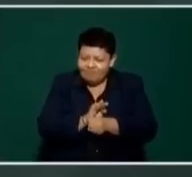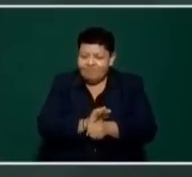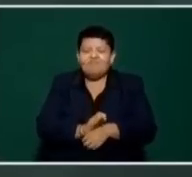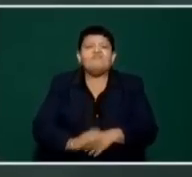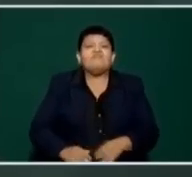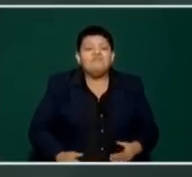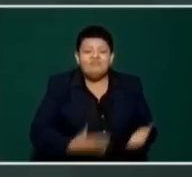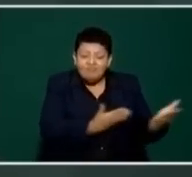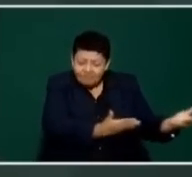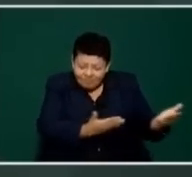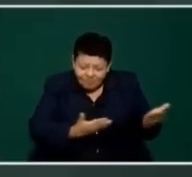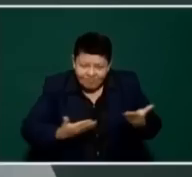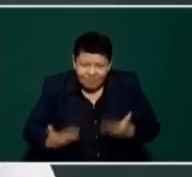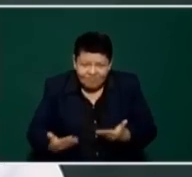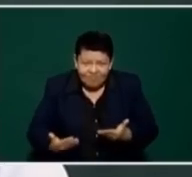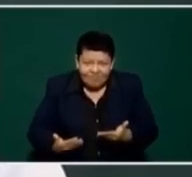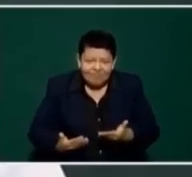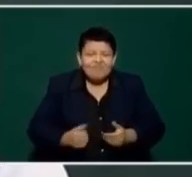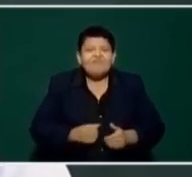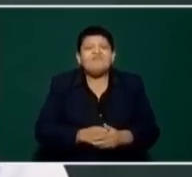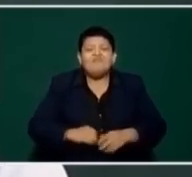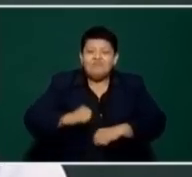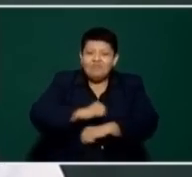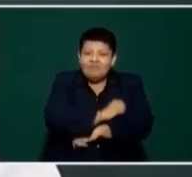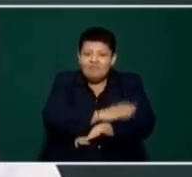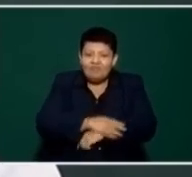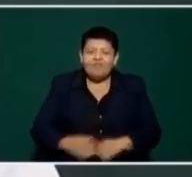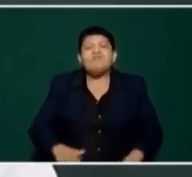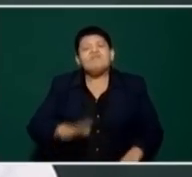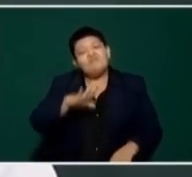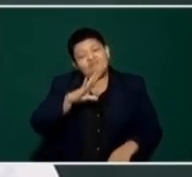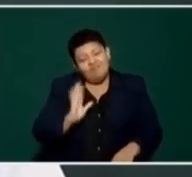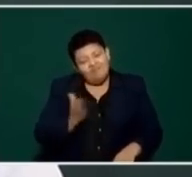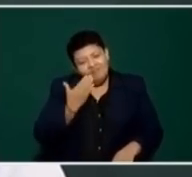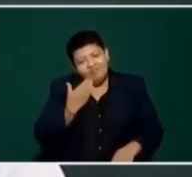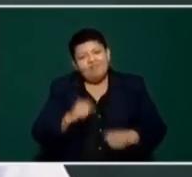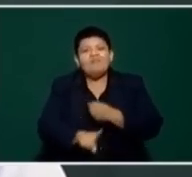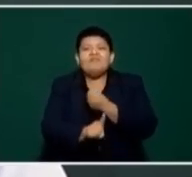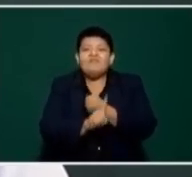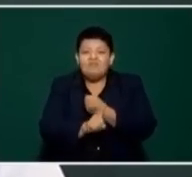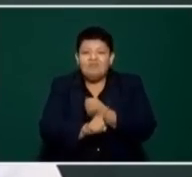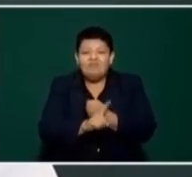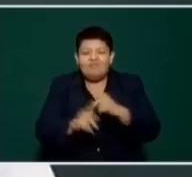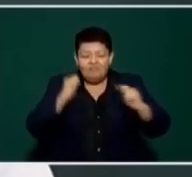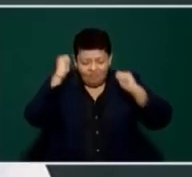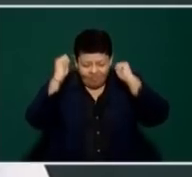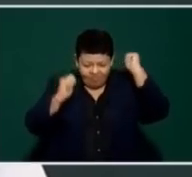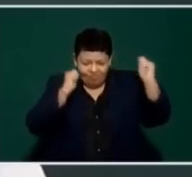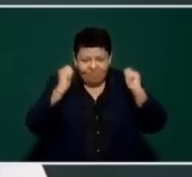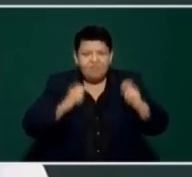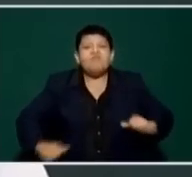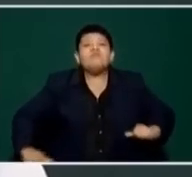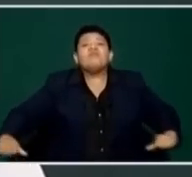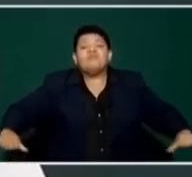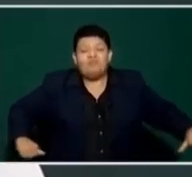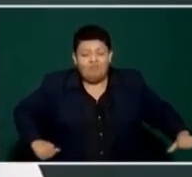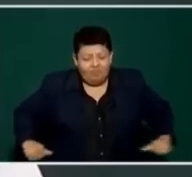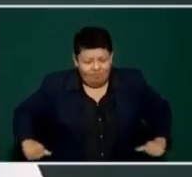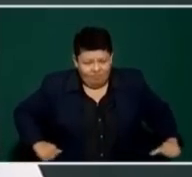que llegue a la playa y que genere un problema de tipo turístico. Me parece que con las acciones